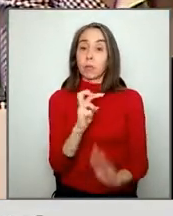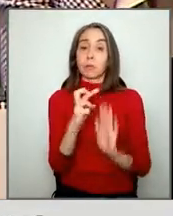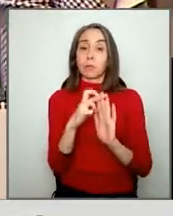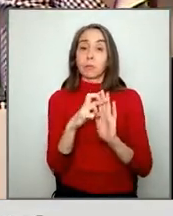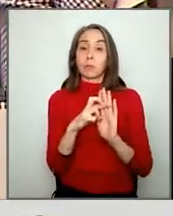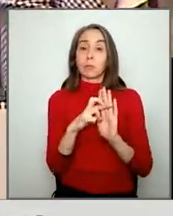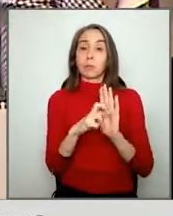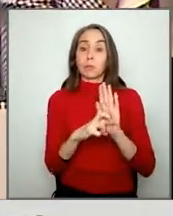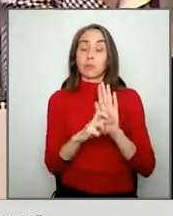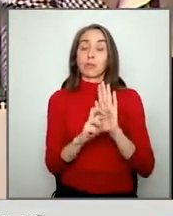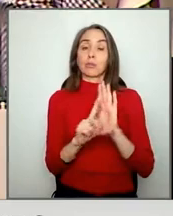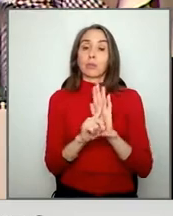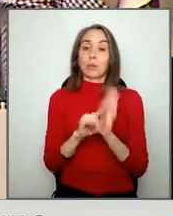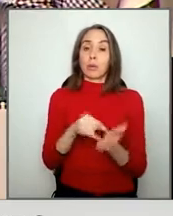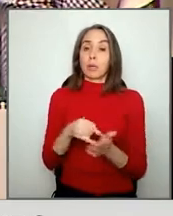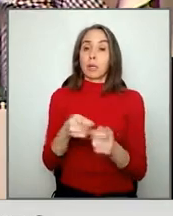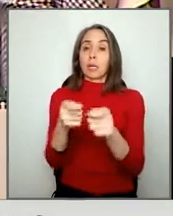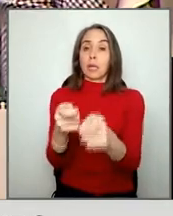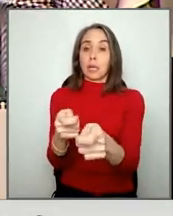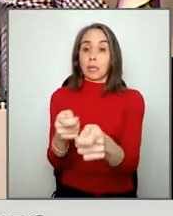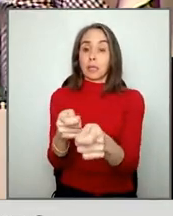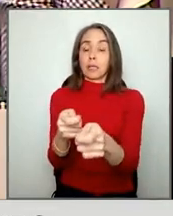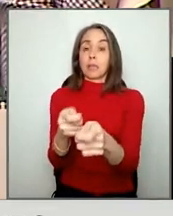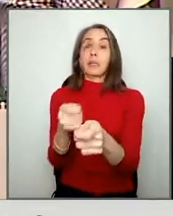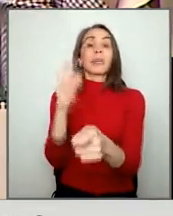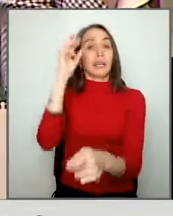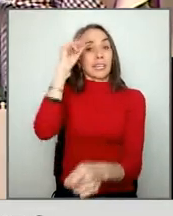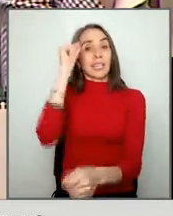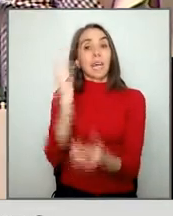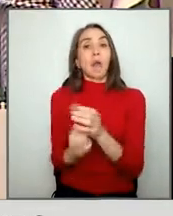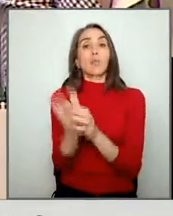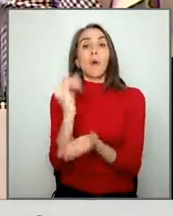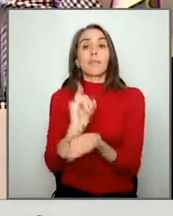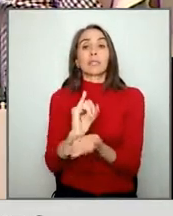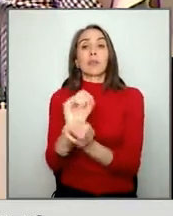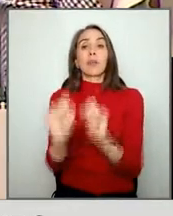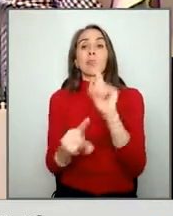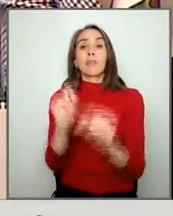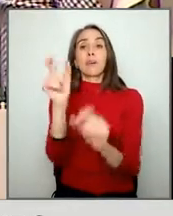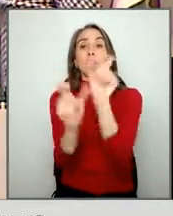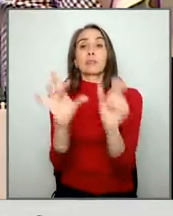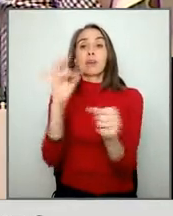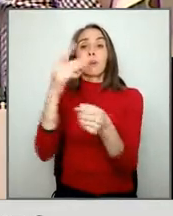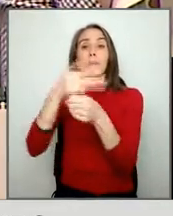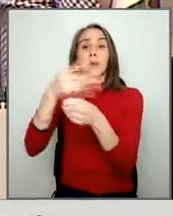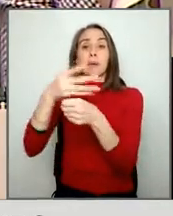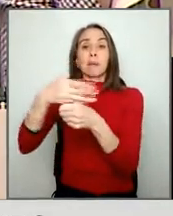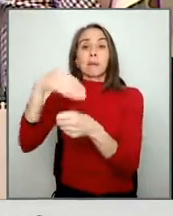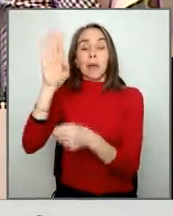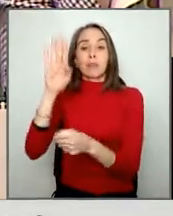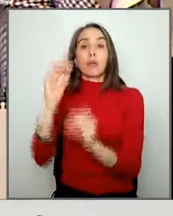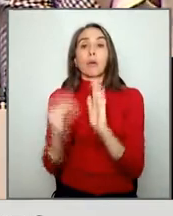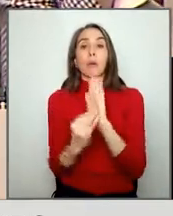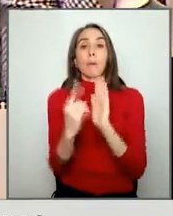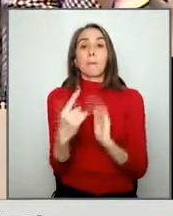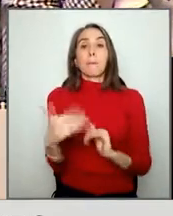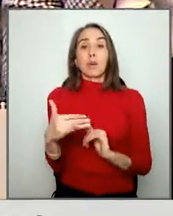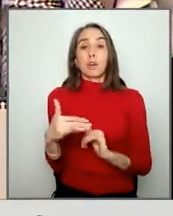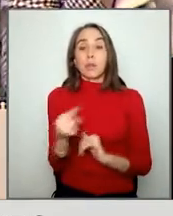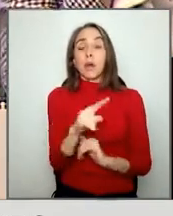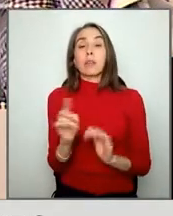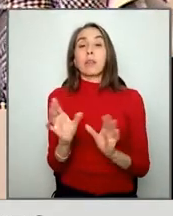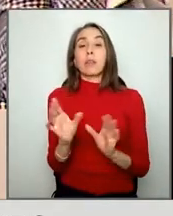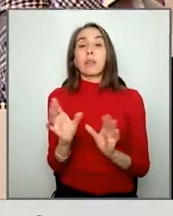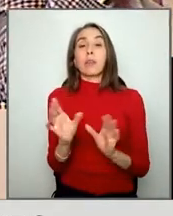trámite legislativo de un proyecto de ley que cree la defensoría de las personas mayores esto ha sido priorizado por el comité de evolución política